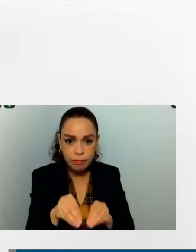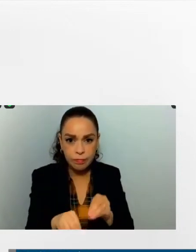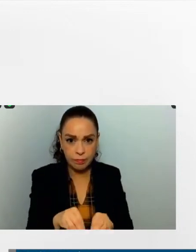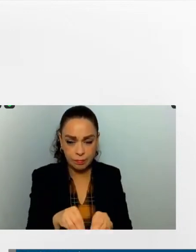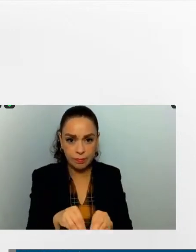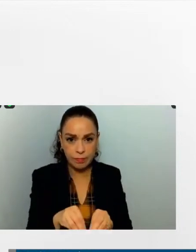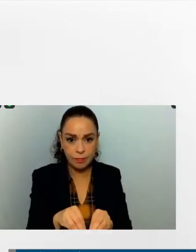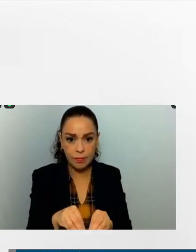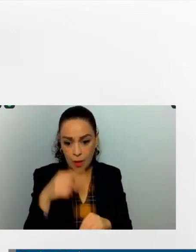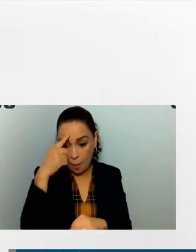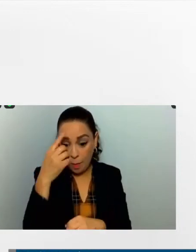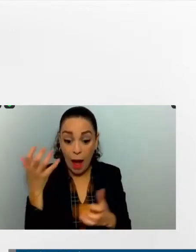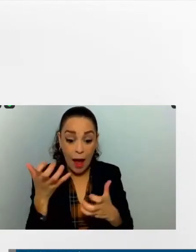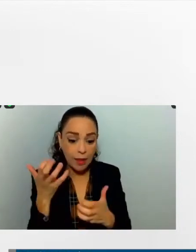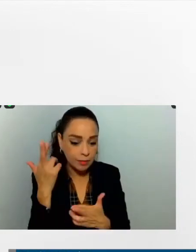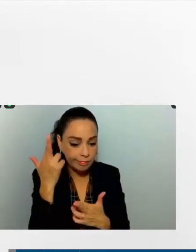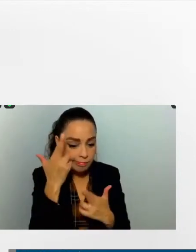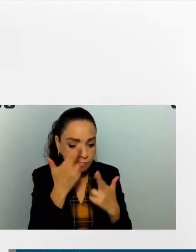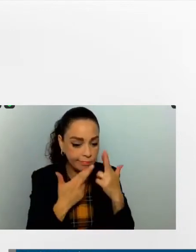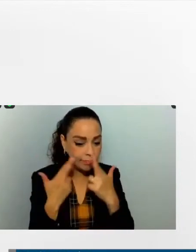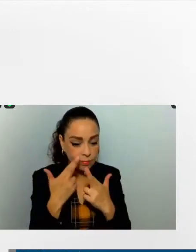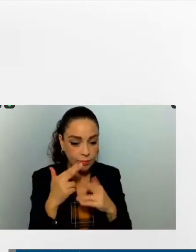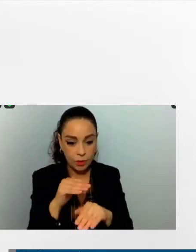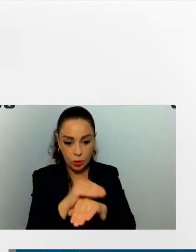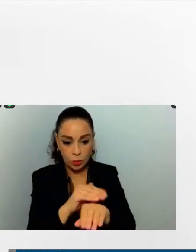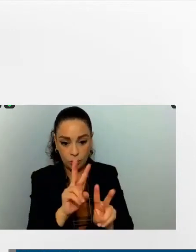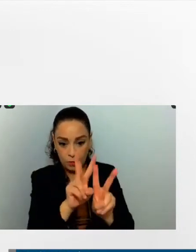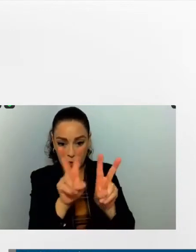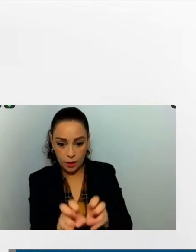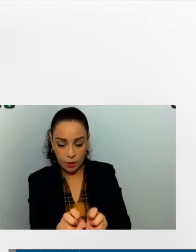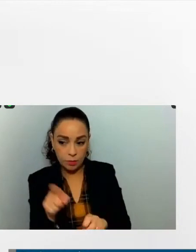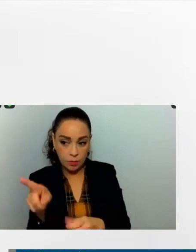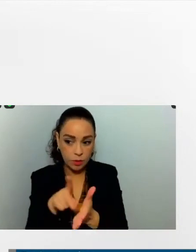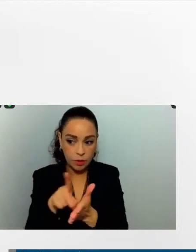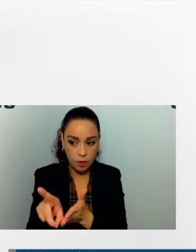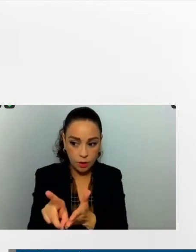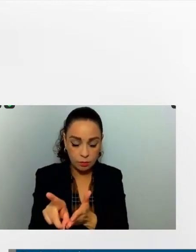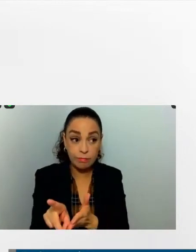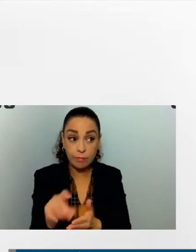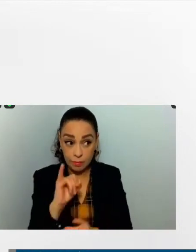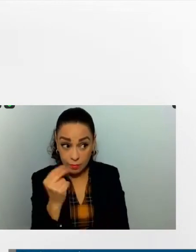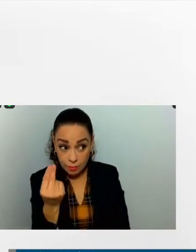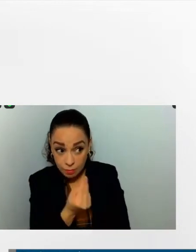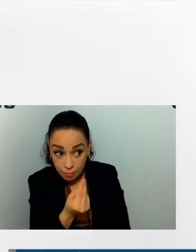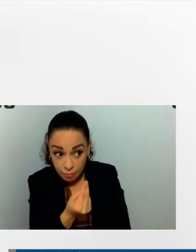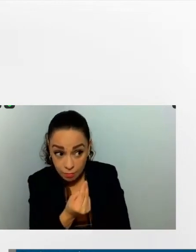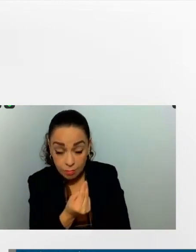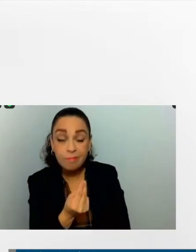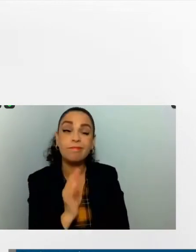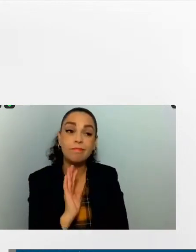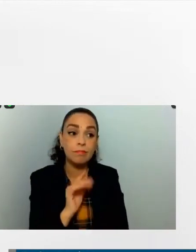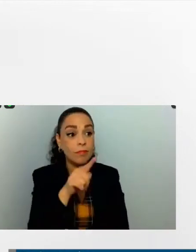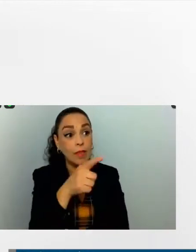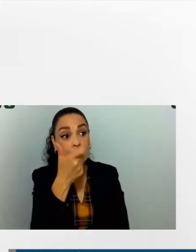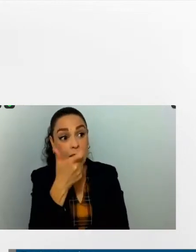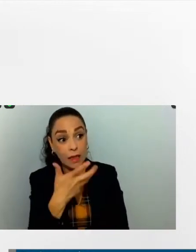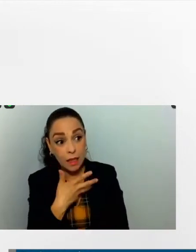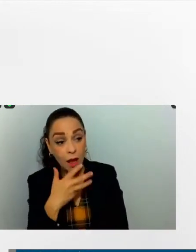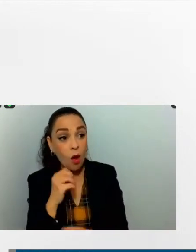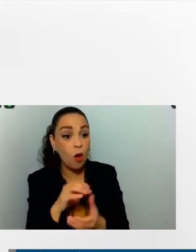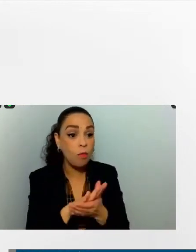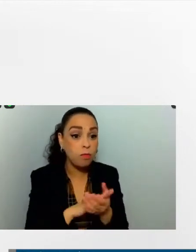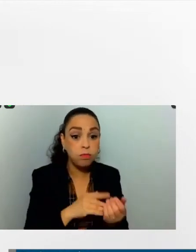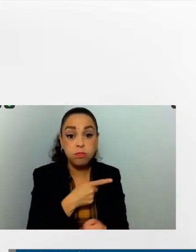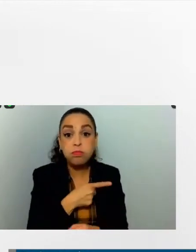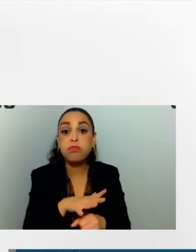para el análisis del derecho. El estado de necesidad, la capacidad económica y la necesidad de determinar los